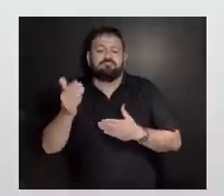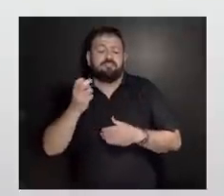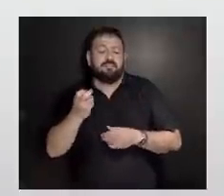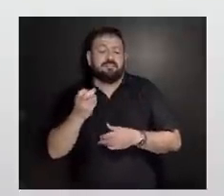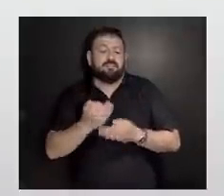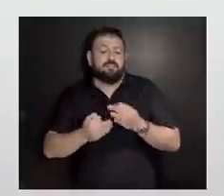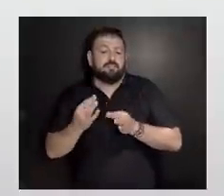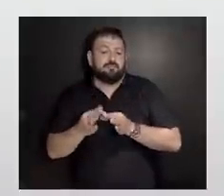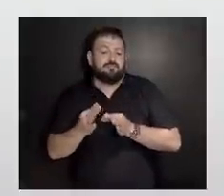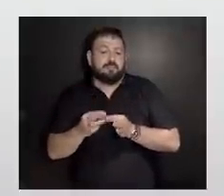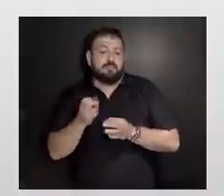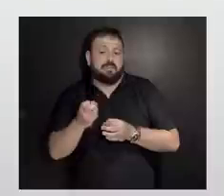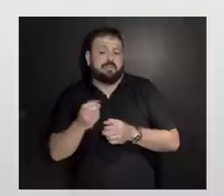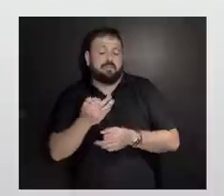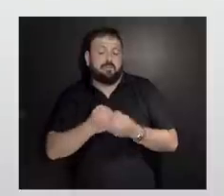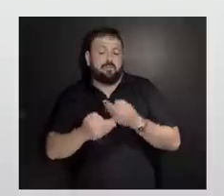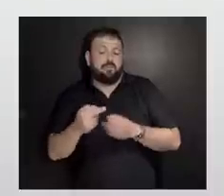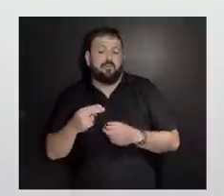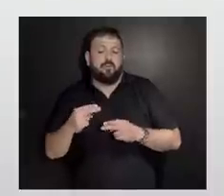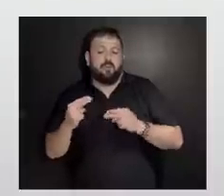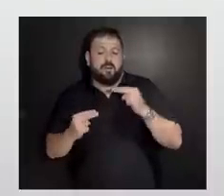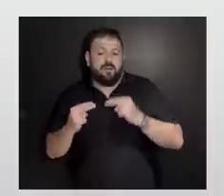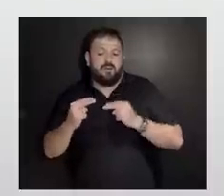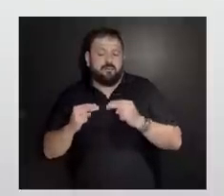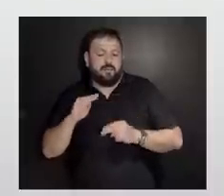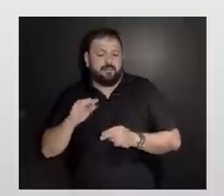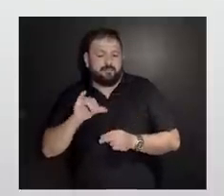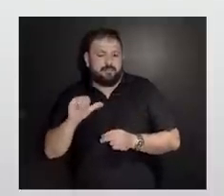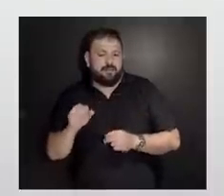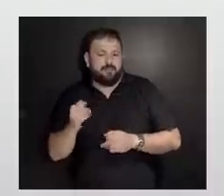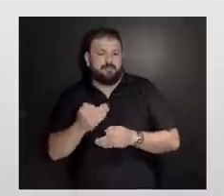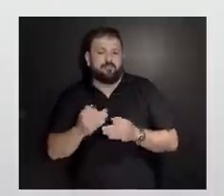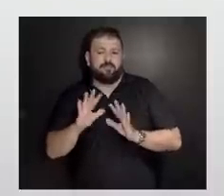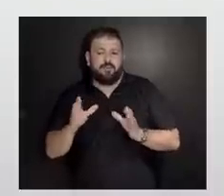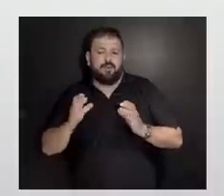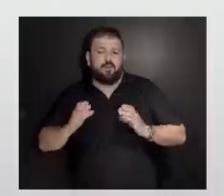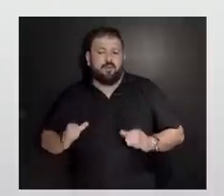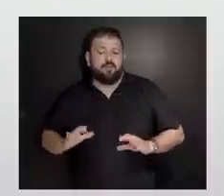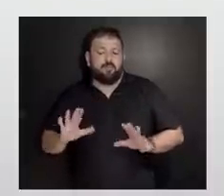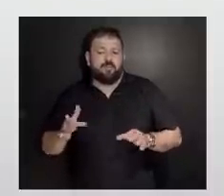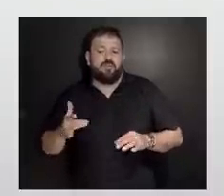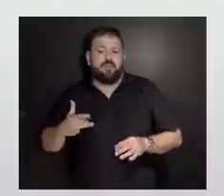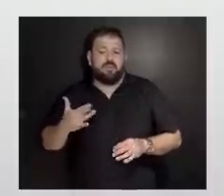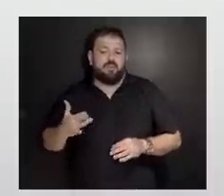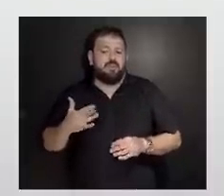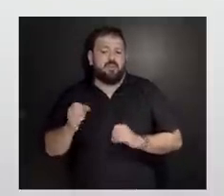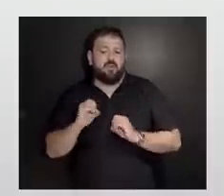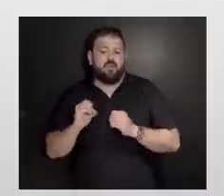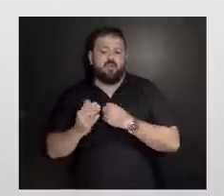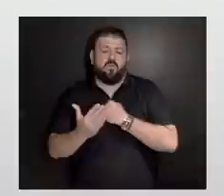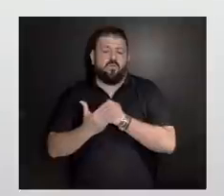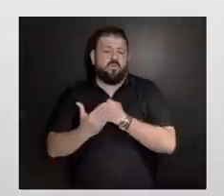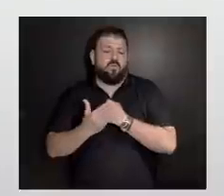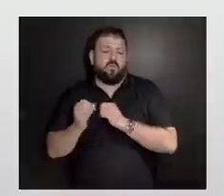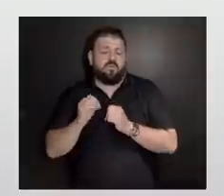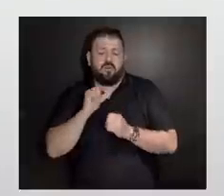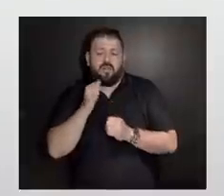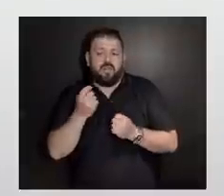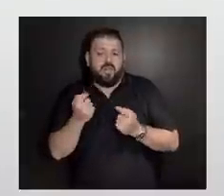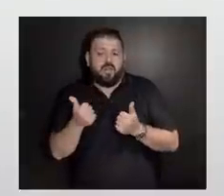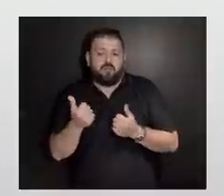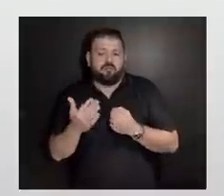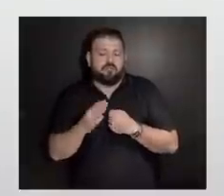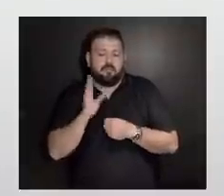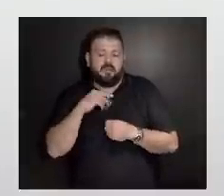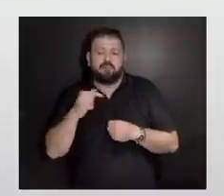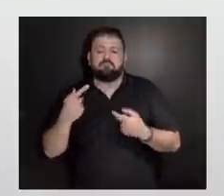para nosotros vivir con niveles bajos de glucosa, nuestro cuerpo ya pierde esta sensibilidad de avisarnos que algo está mal.